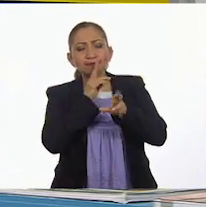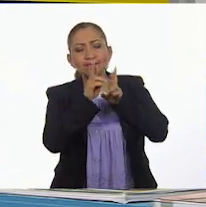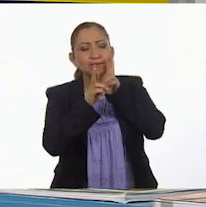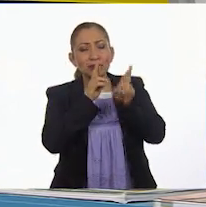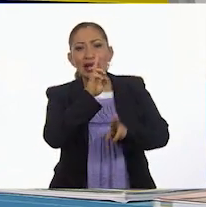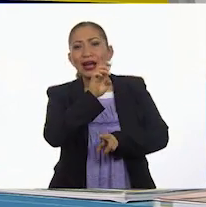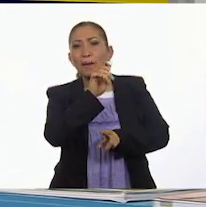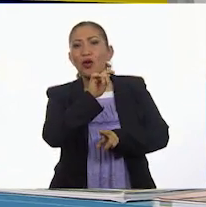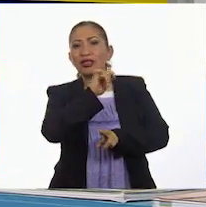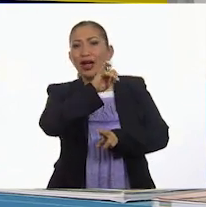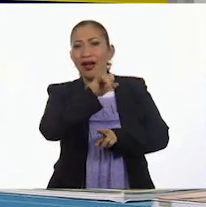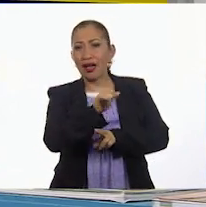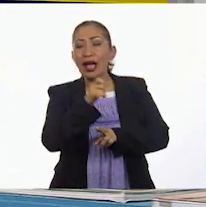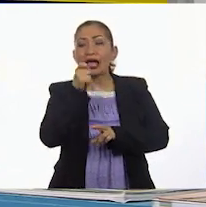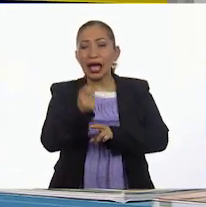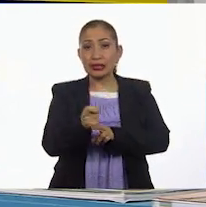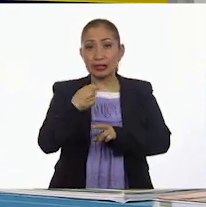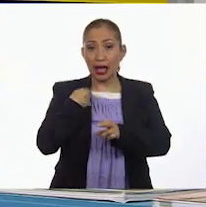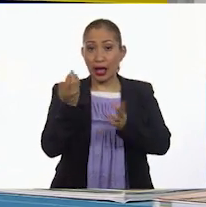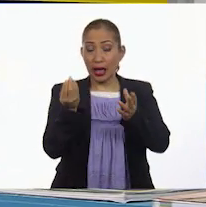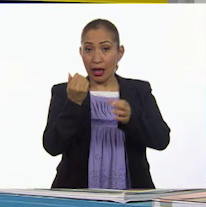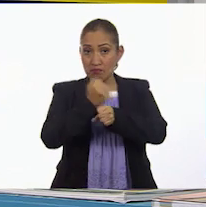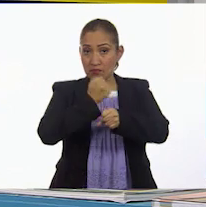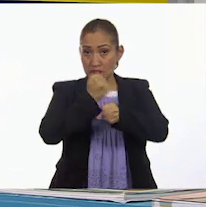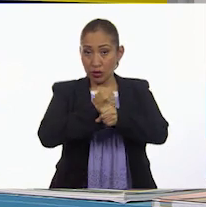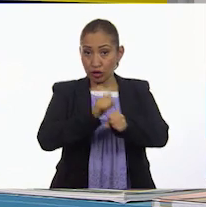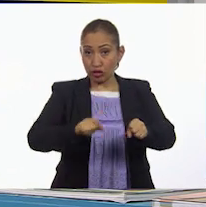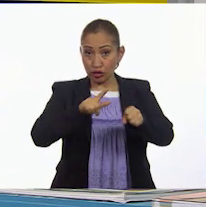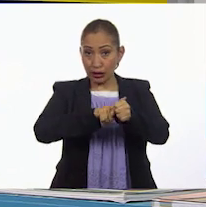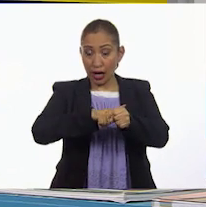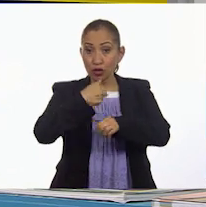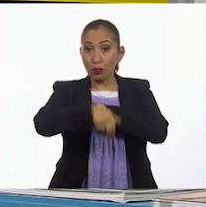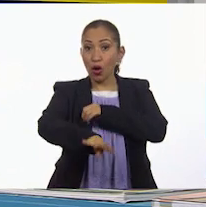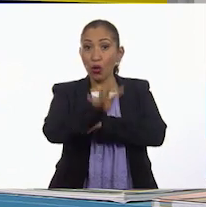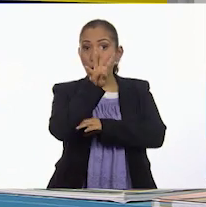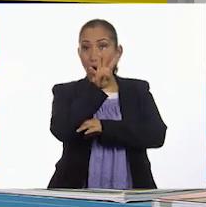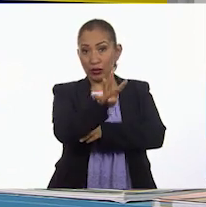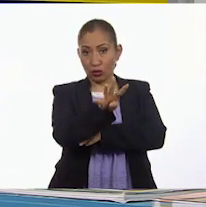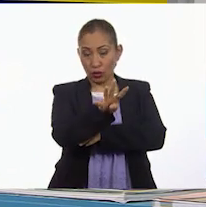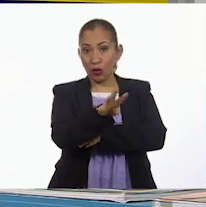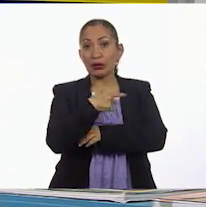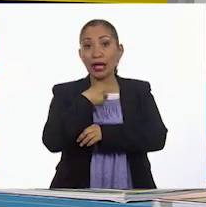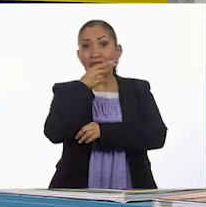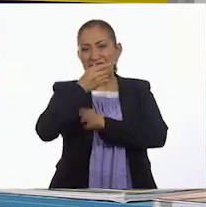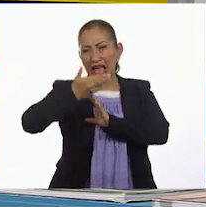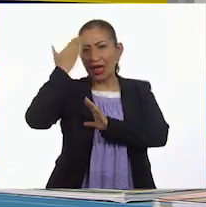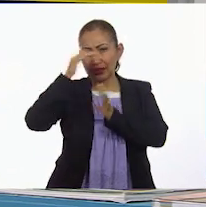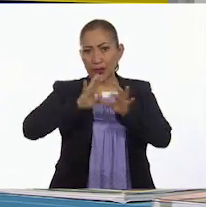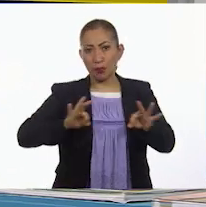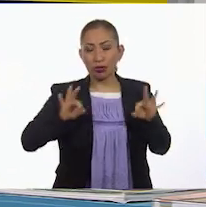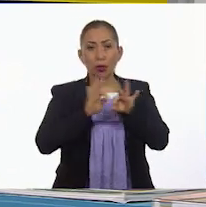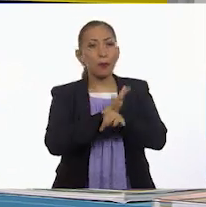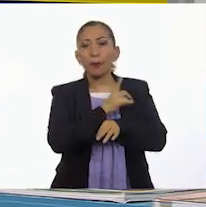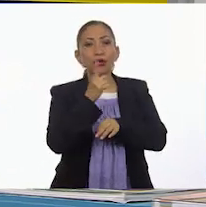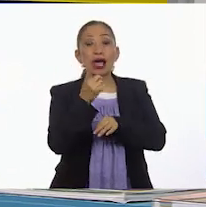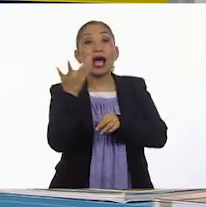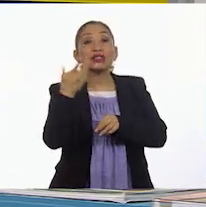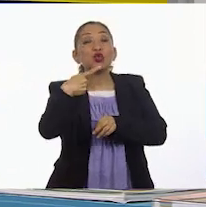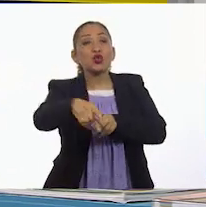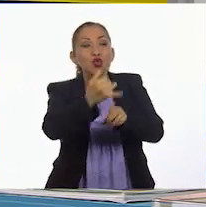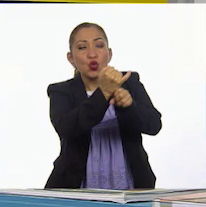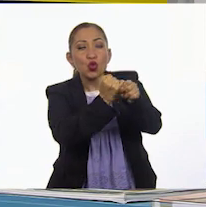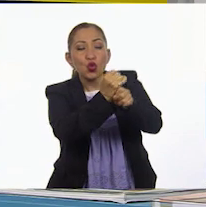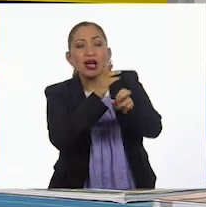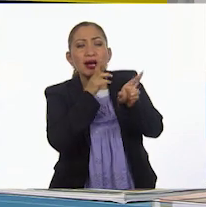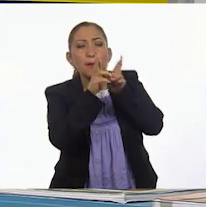es la práctica social número 4, y donde ya te estuvimos comentando la relevancia que puede tener hacer tu